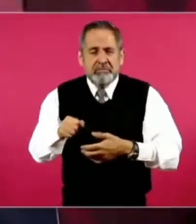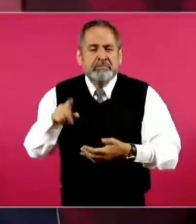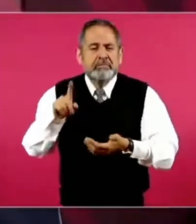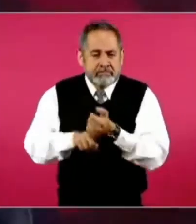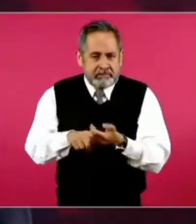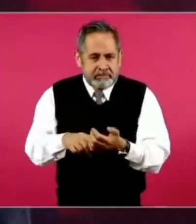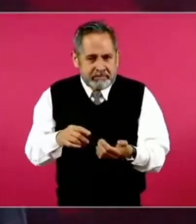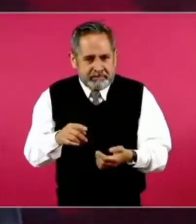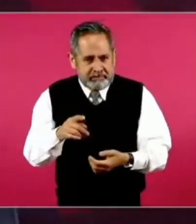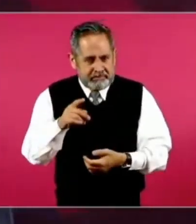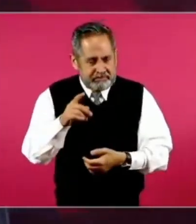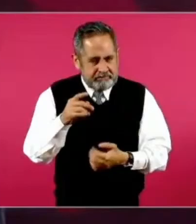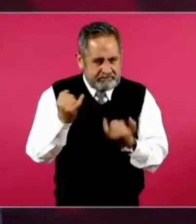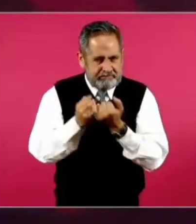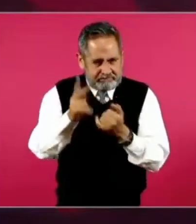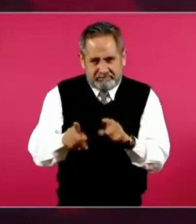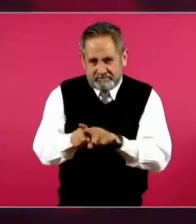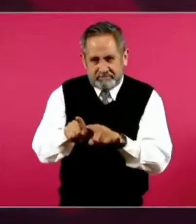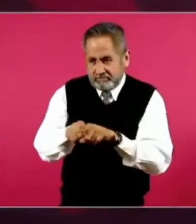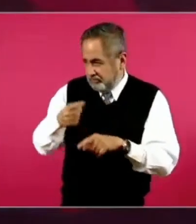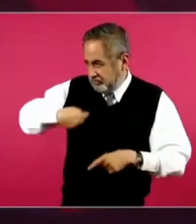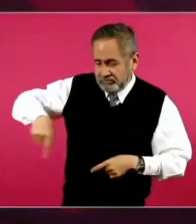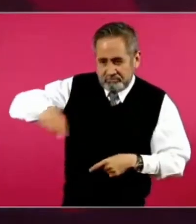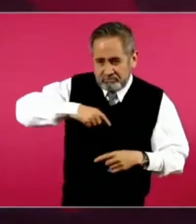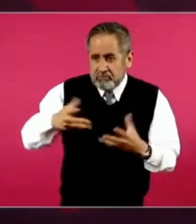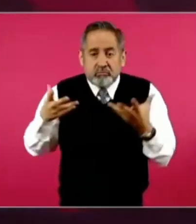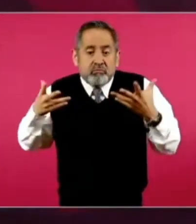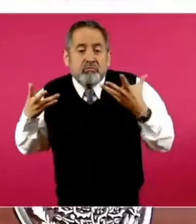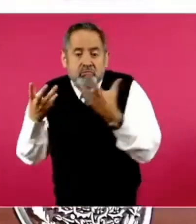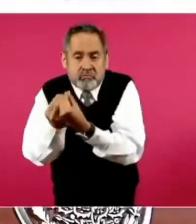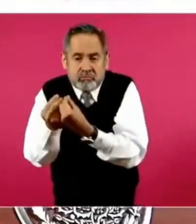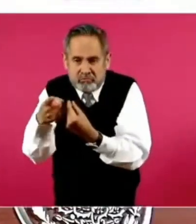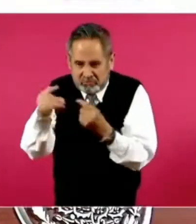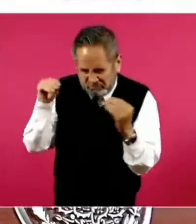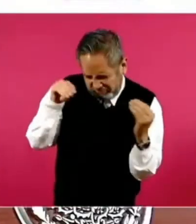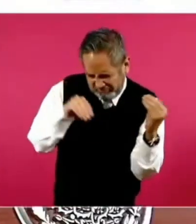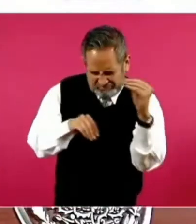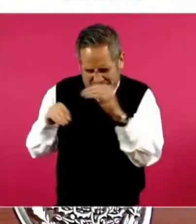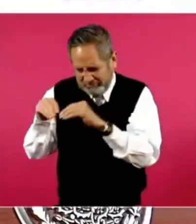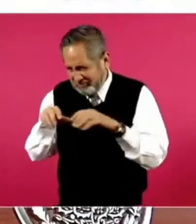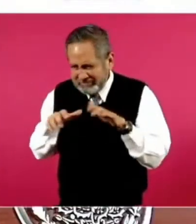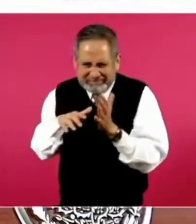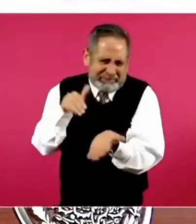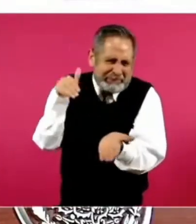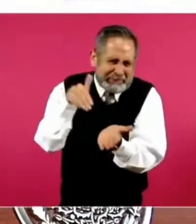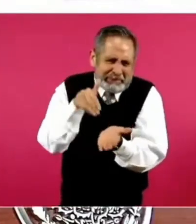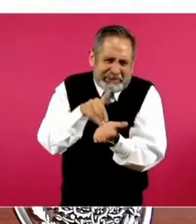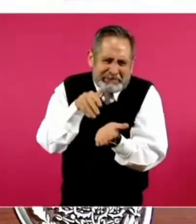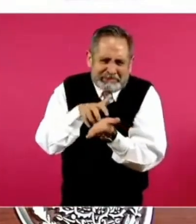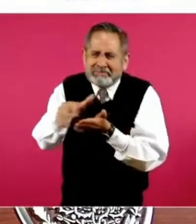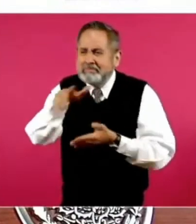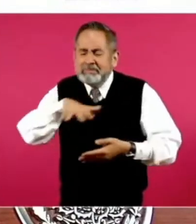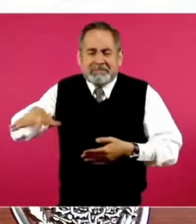como al final lo construimos entre millones de